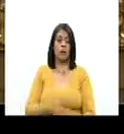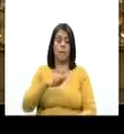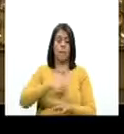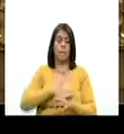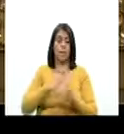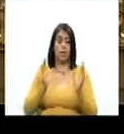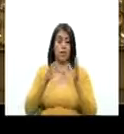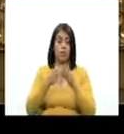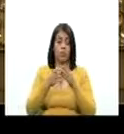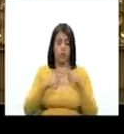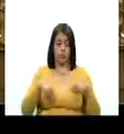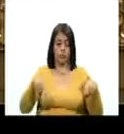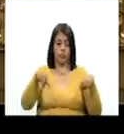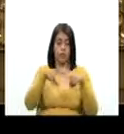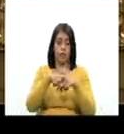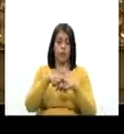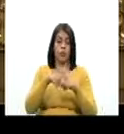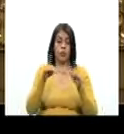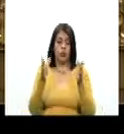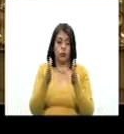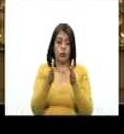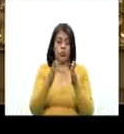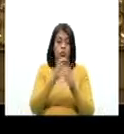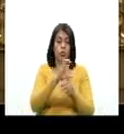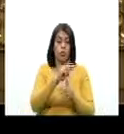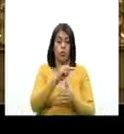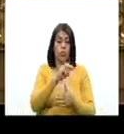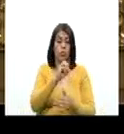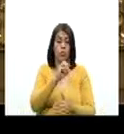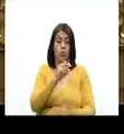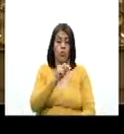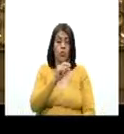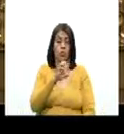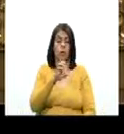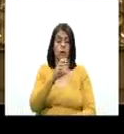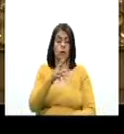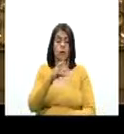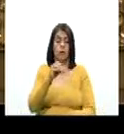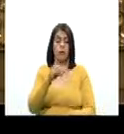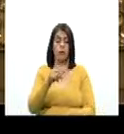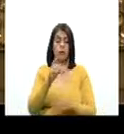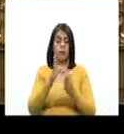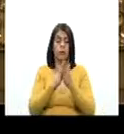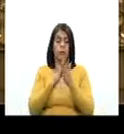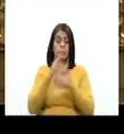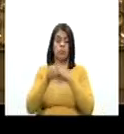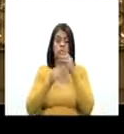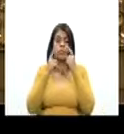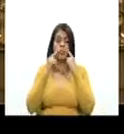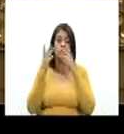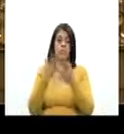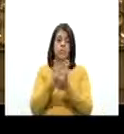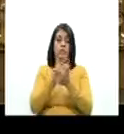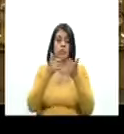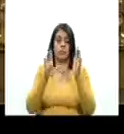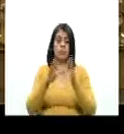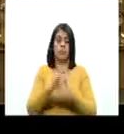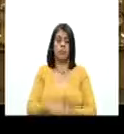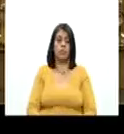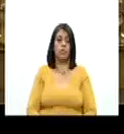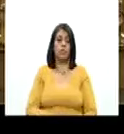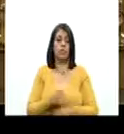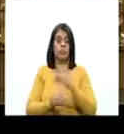es Corina Machado, con el mismo discurso, sionista, libre mercado, exactamente un copia y